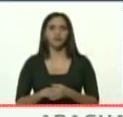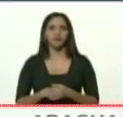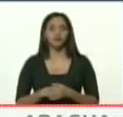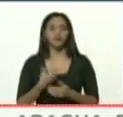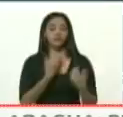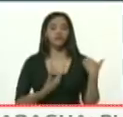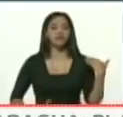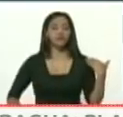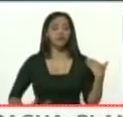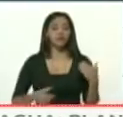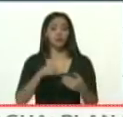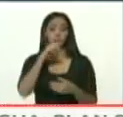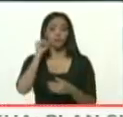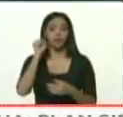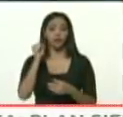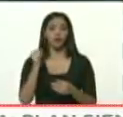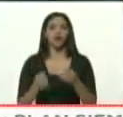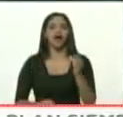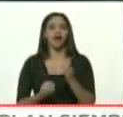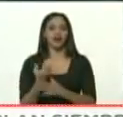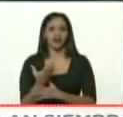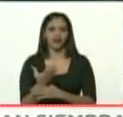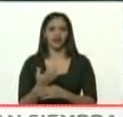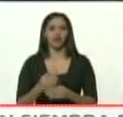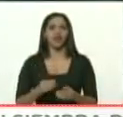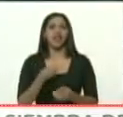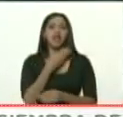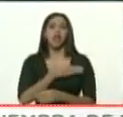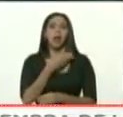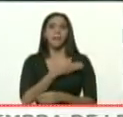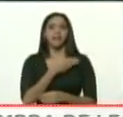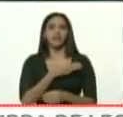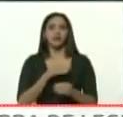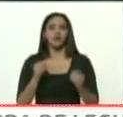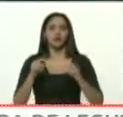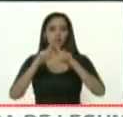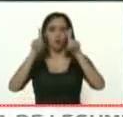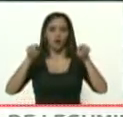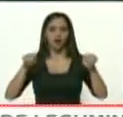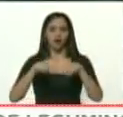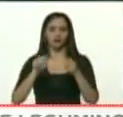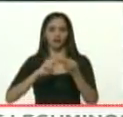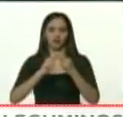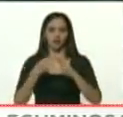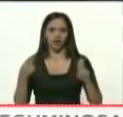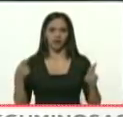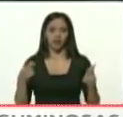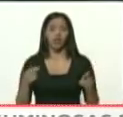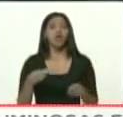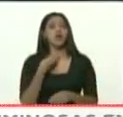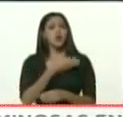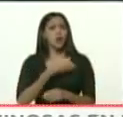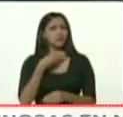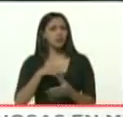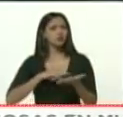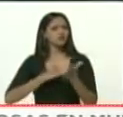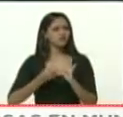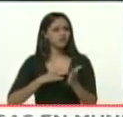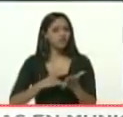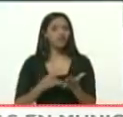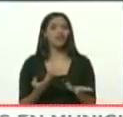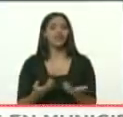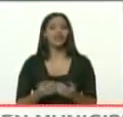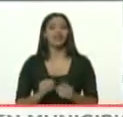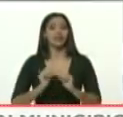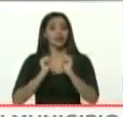presidente de la República ha creado la gran misión Cuadrante de Paz. Es una gran misión que,